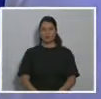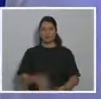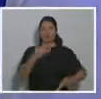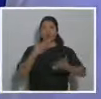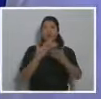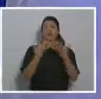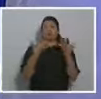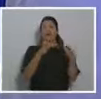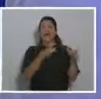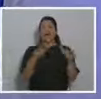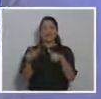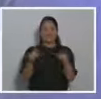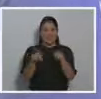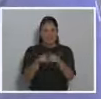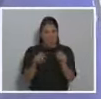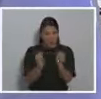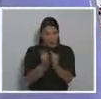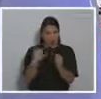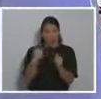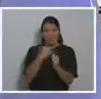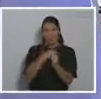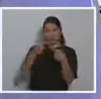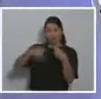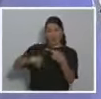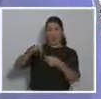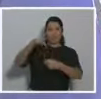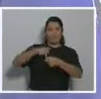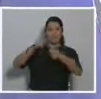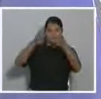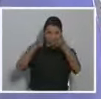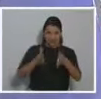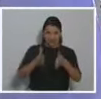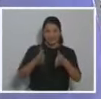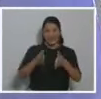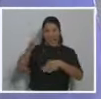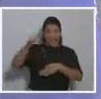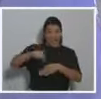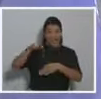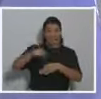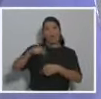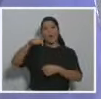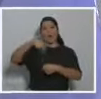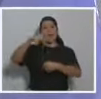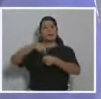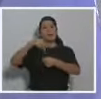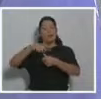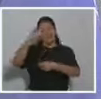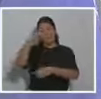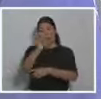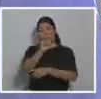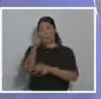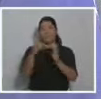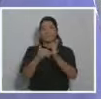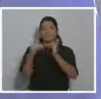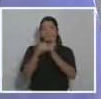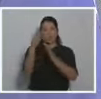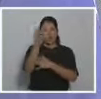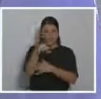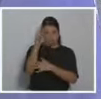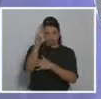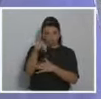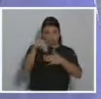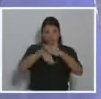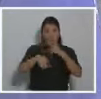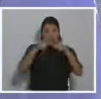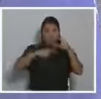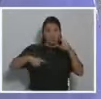Bueno, y ya estamos listos también con nuestro siguiente participante acá, que va a participar por esos 10 millones de colones en la Rueda